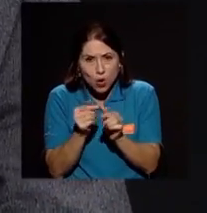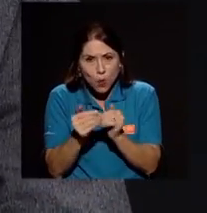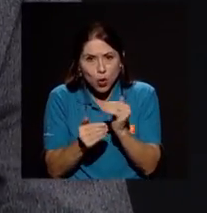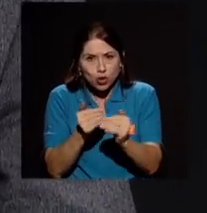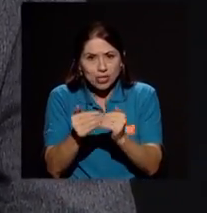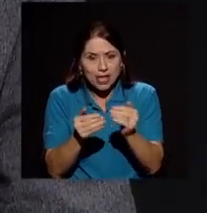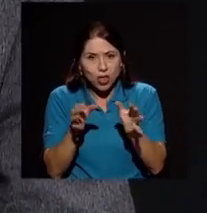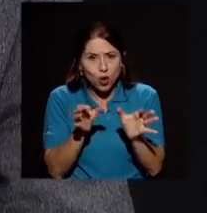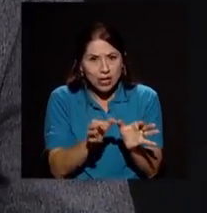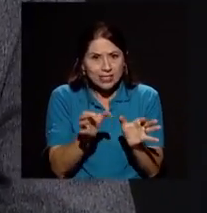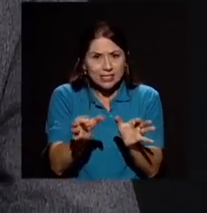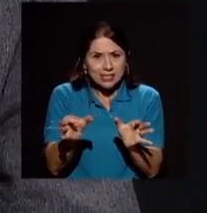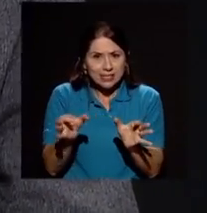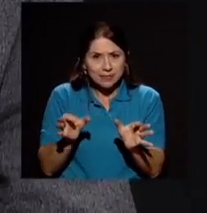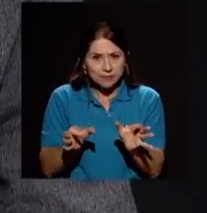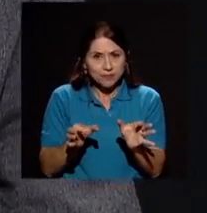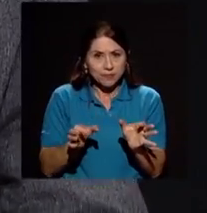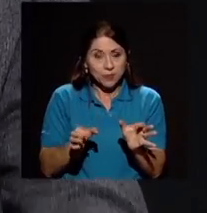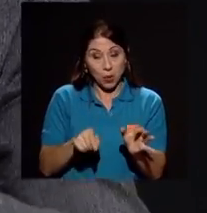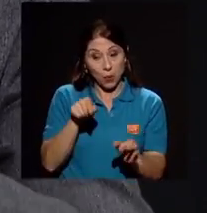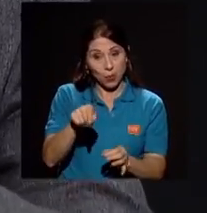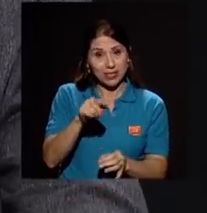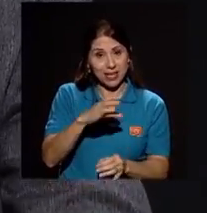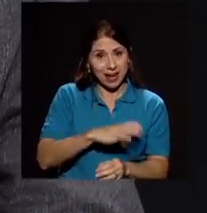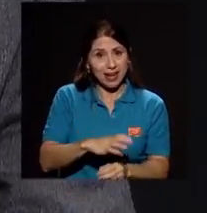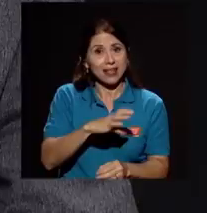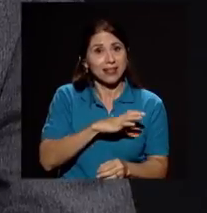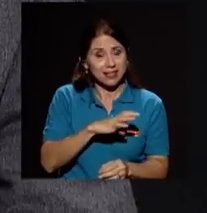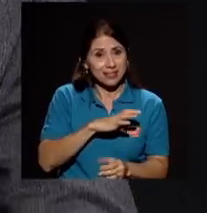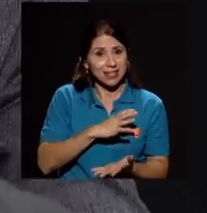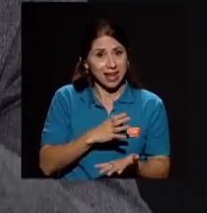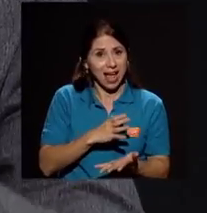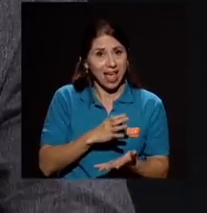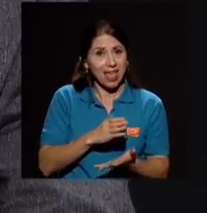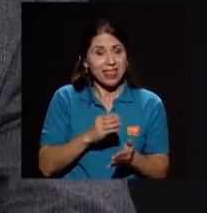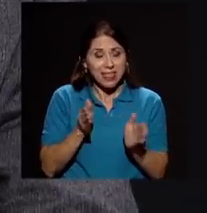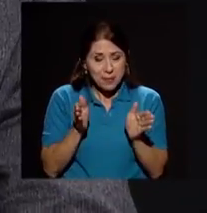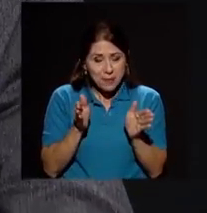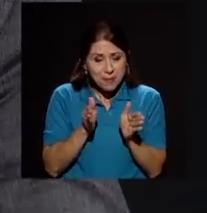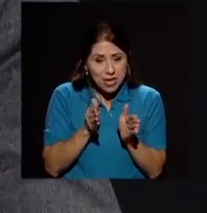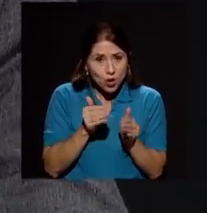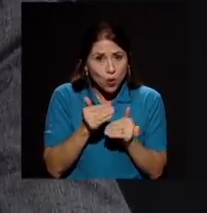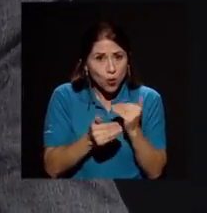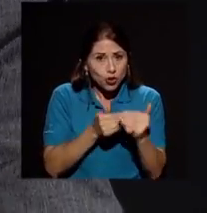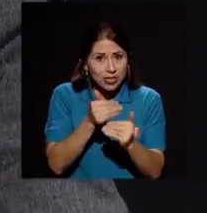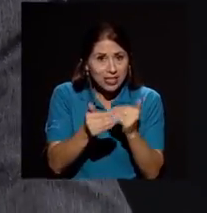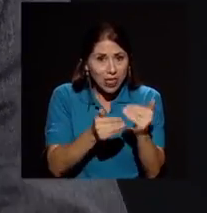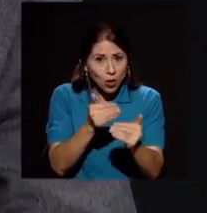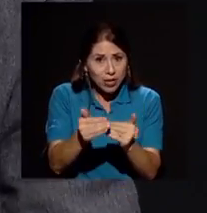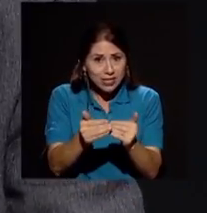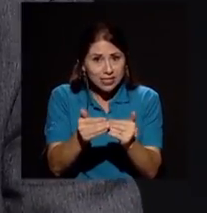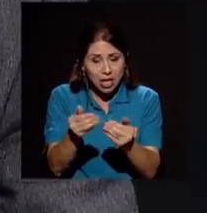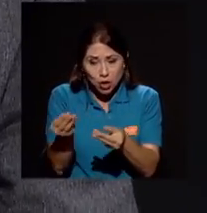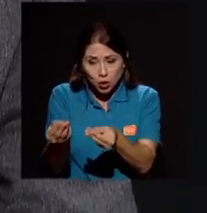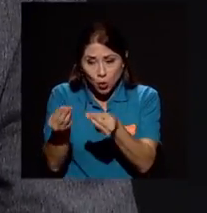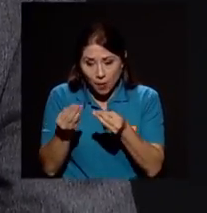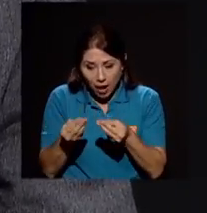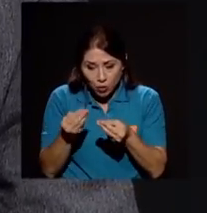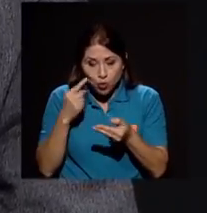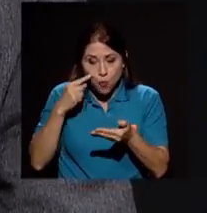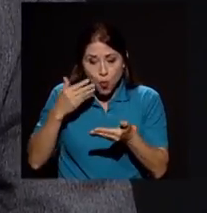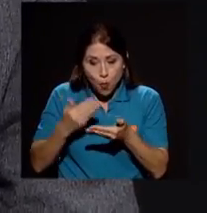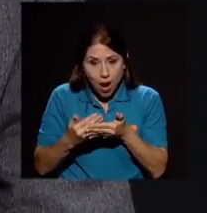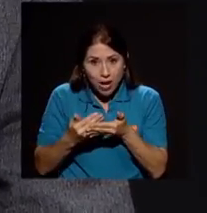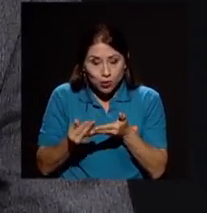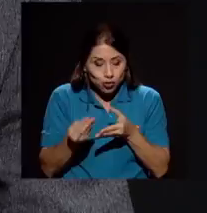por esa esa característica de tomar microprocesadores probarlos luego empacar los y distribuirlos es